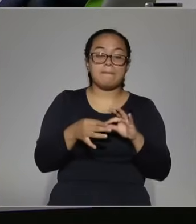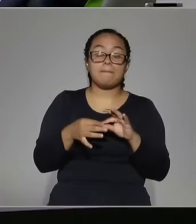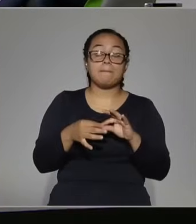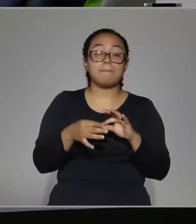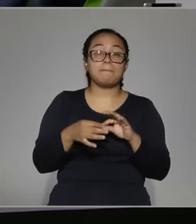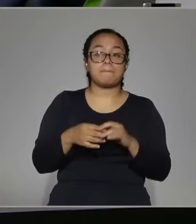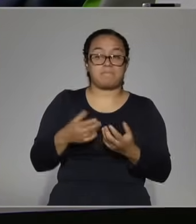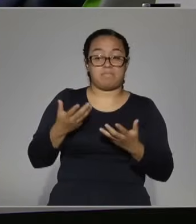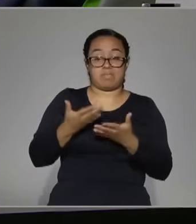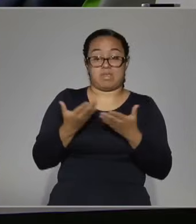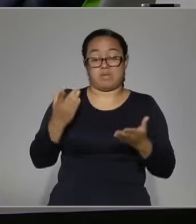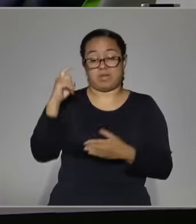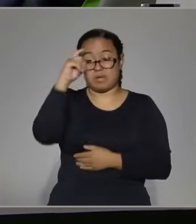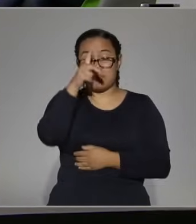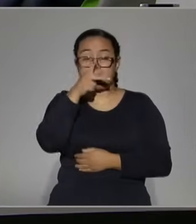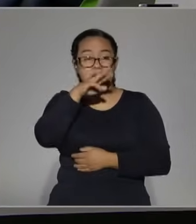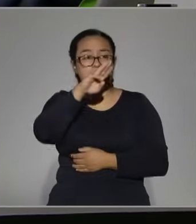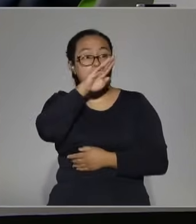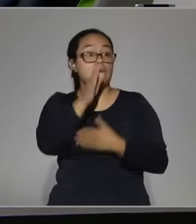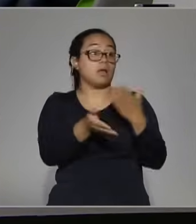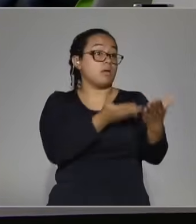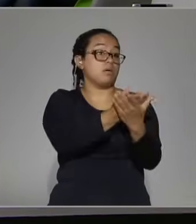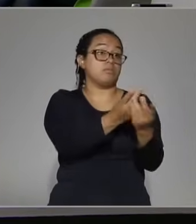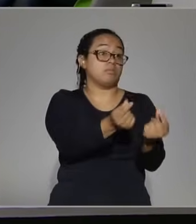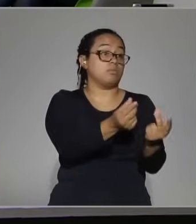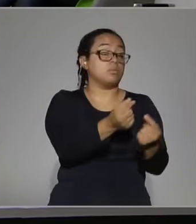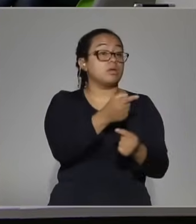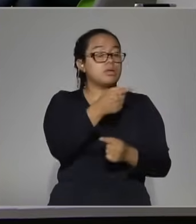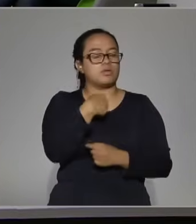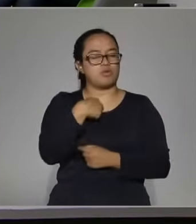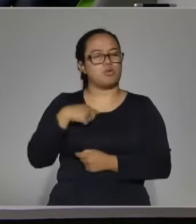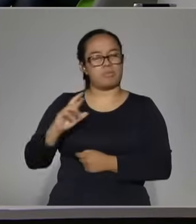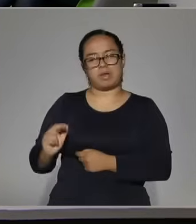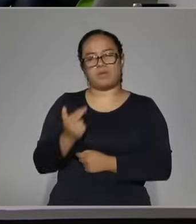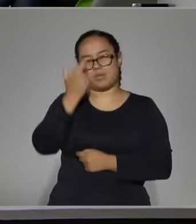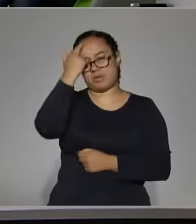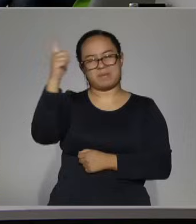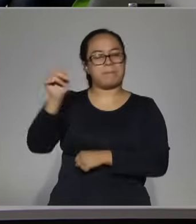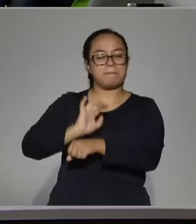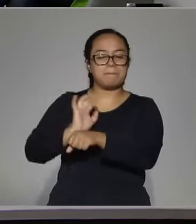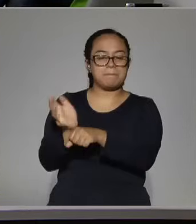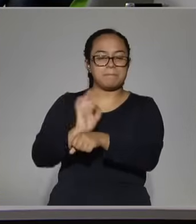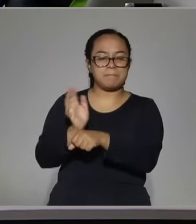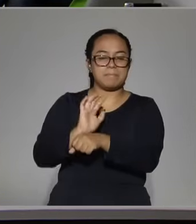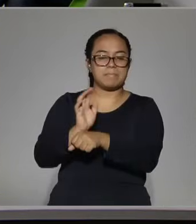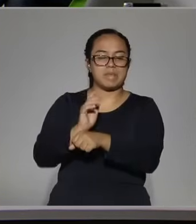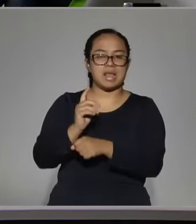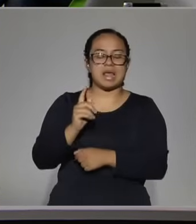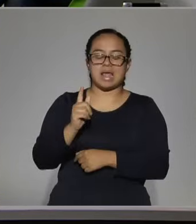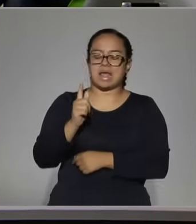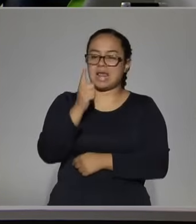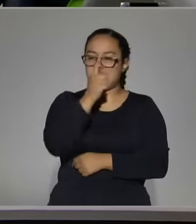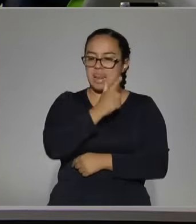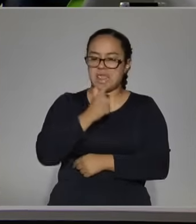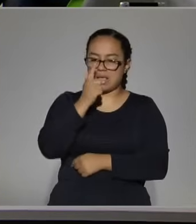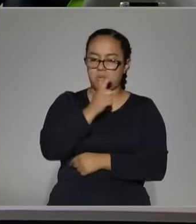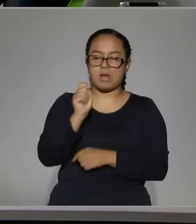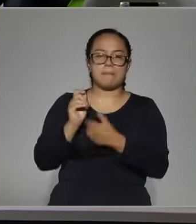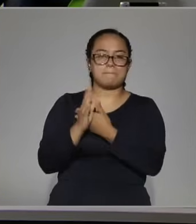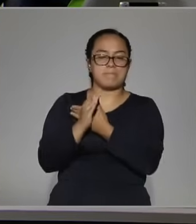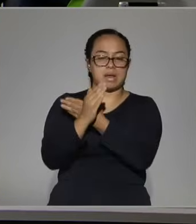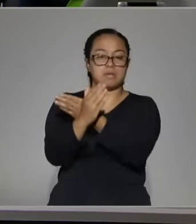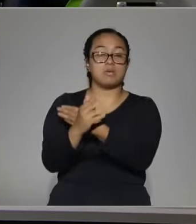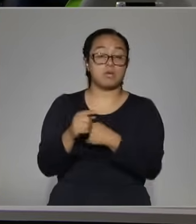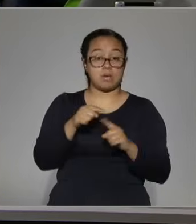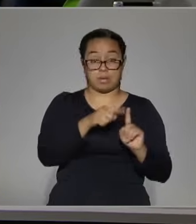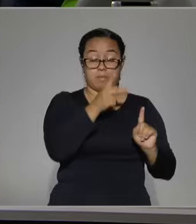Ahora es muy complicado, los papás ya nos piden. Me hizo acordar, por ejemplo, de la película La lengua de las mariposas, donde justamente uno